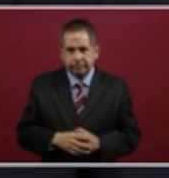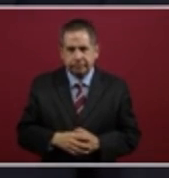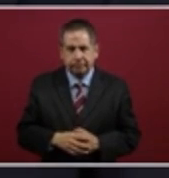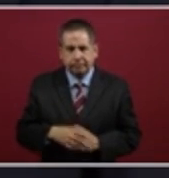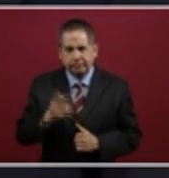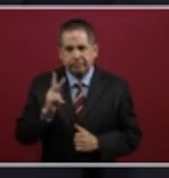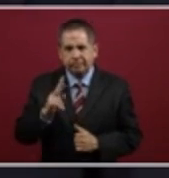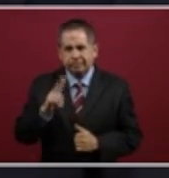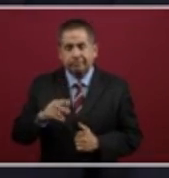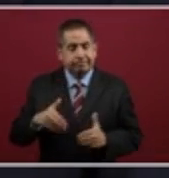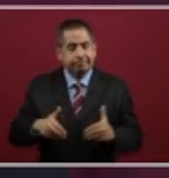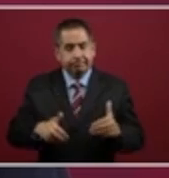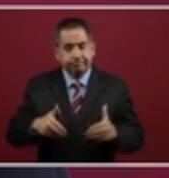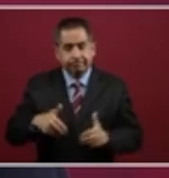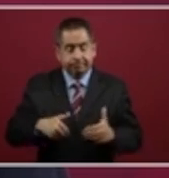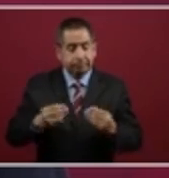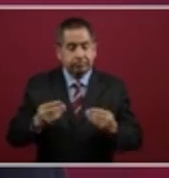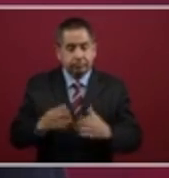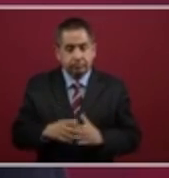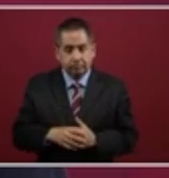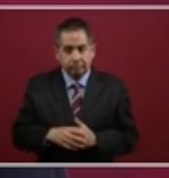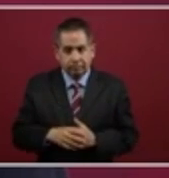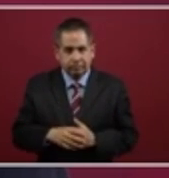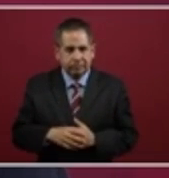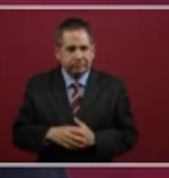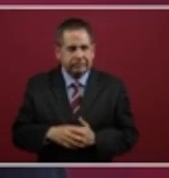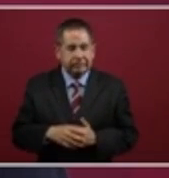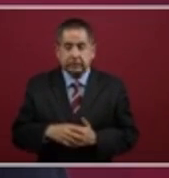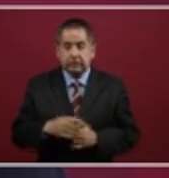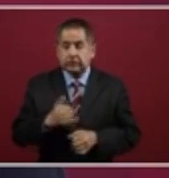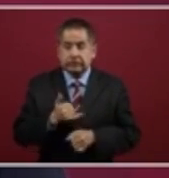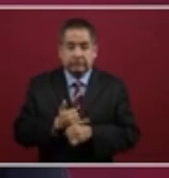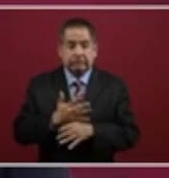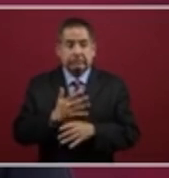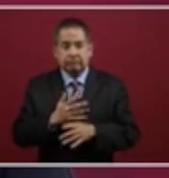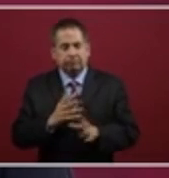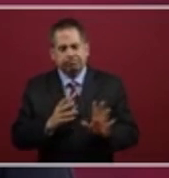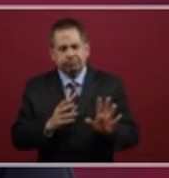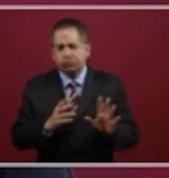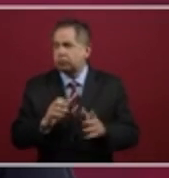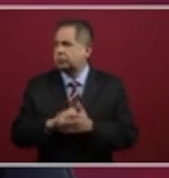pero me molesta mucho a mí la intolerancia. O sea,